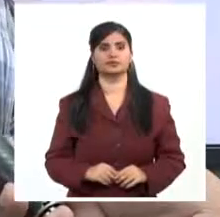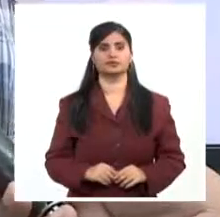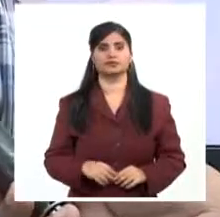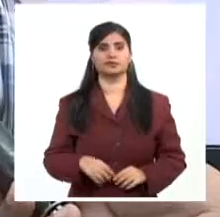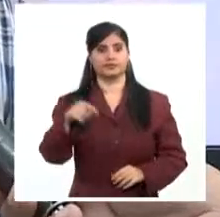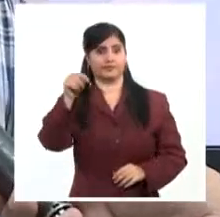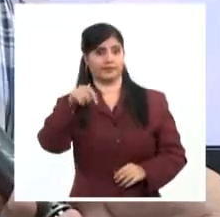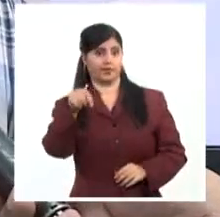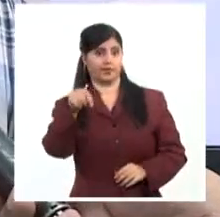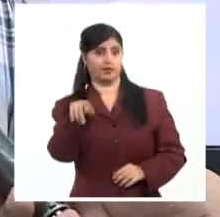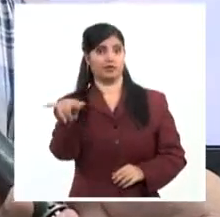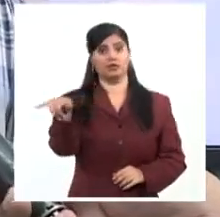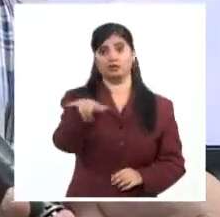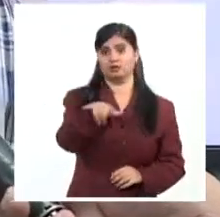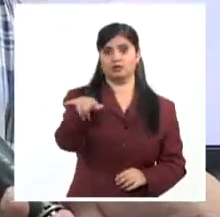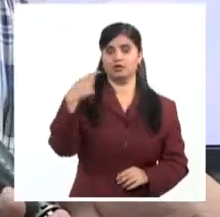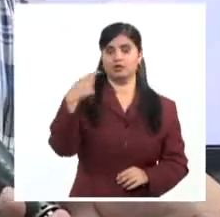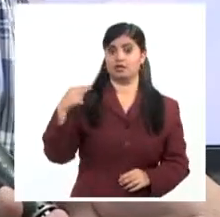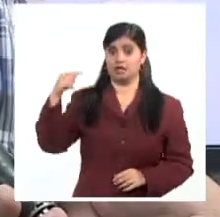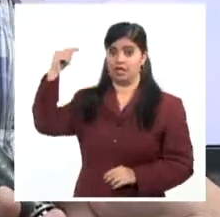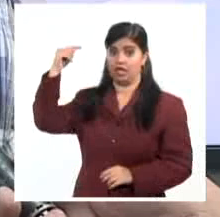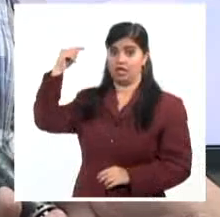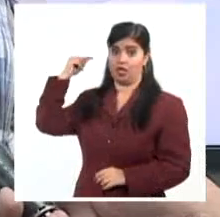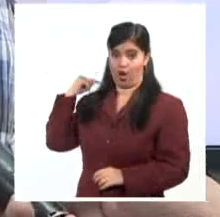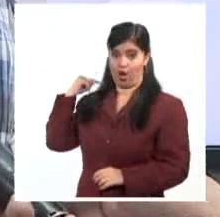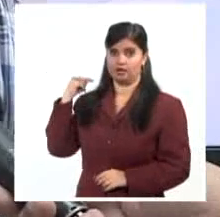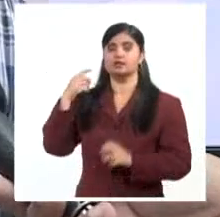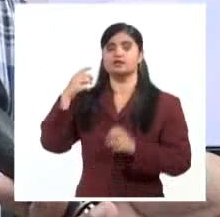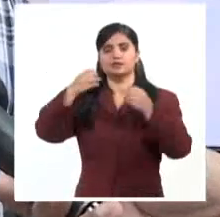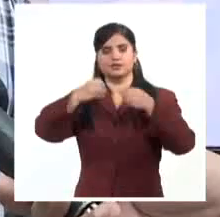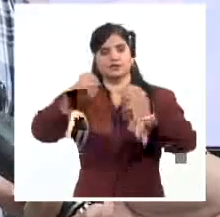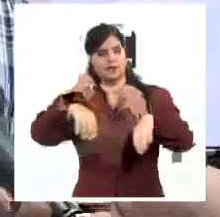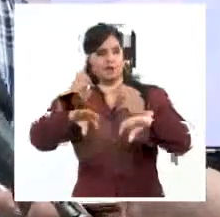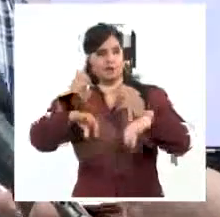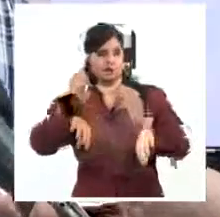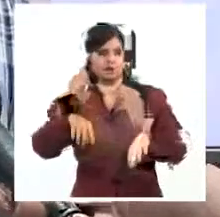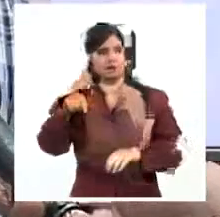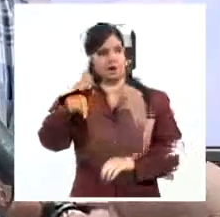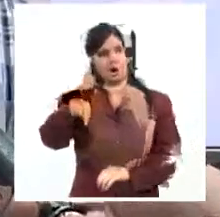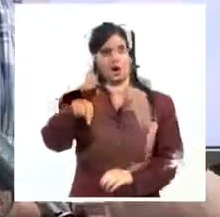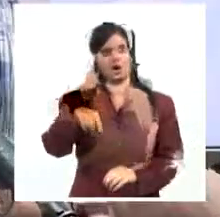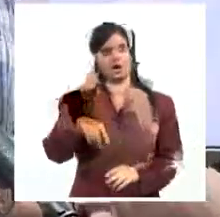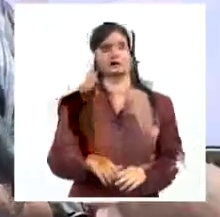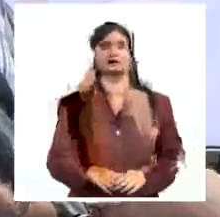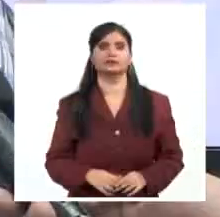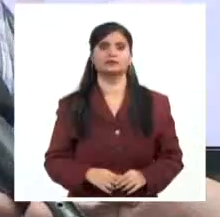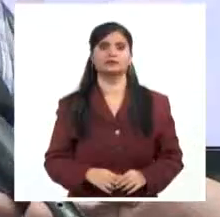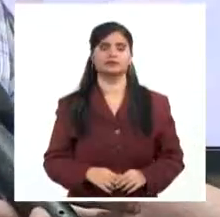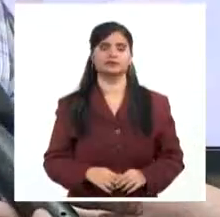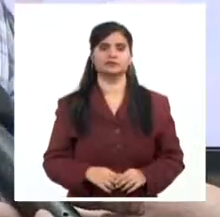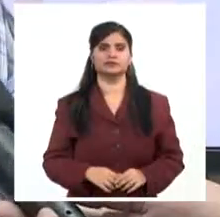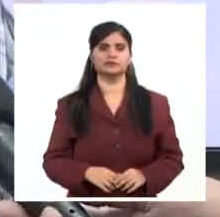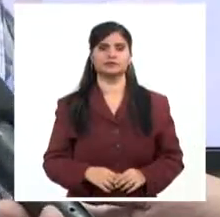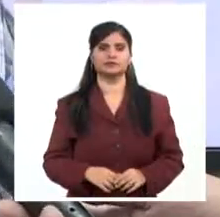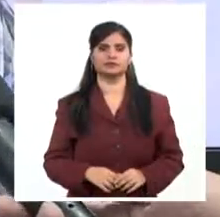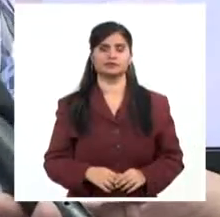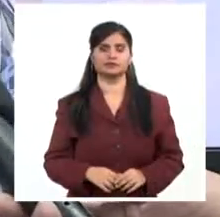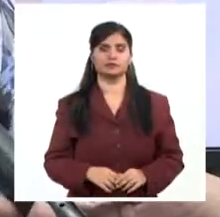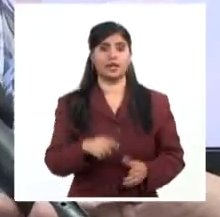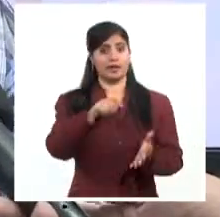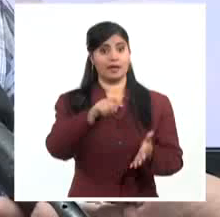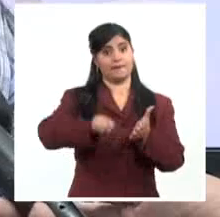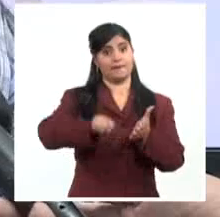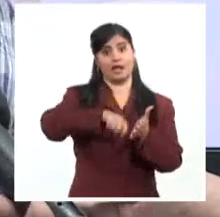generación térmica similar a la que hemos tenido en momentos que no hemos tenido tanto nivel de afectación, todavía estamos estimando para el día de